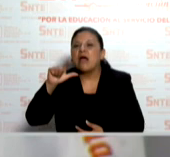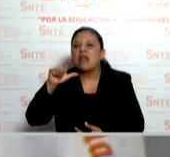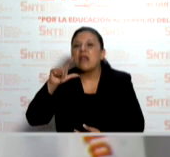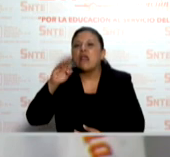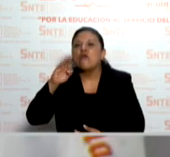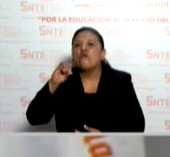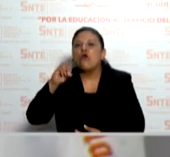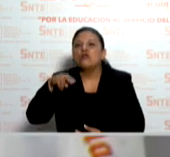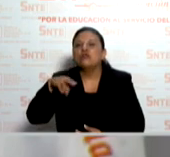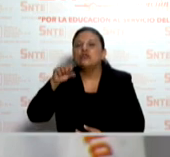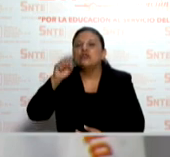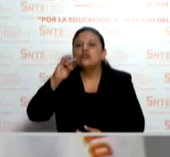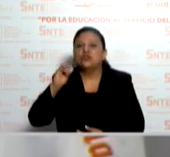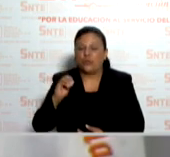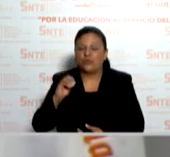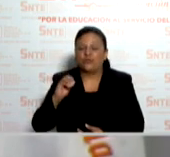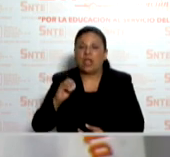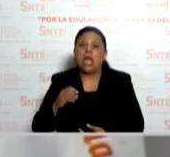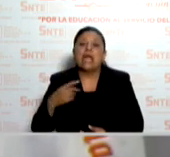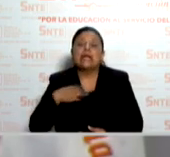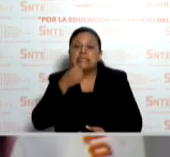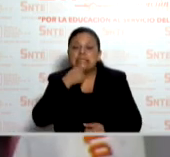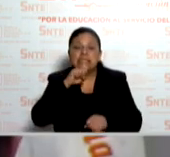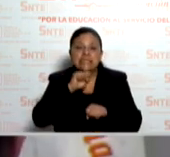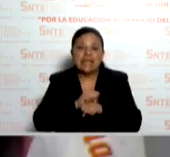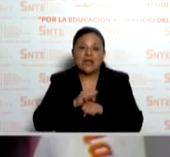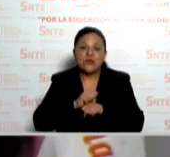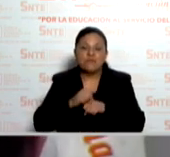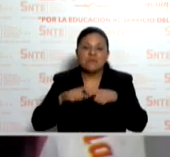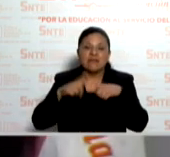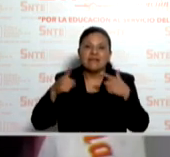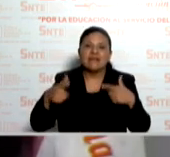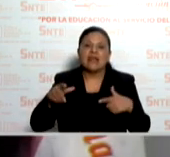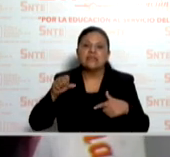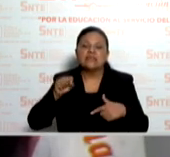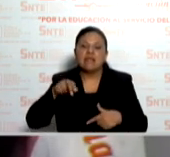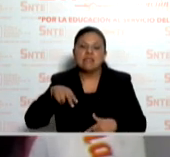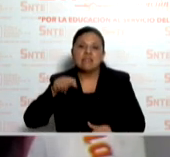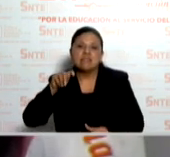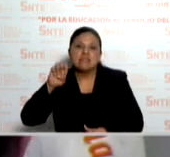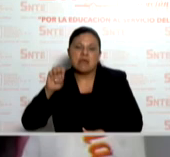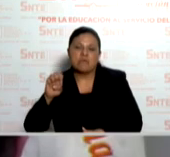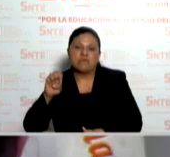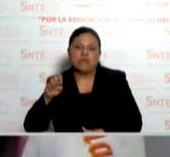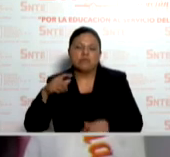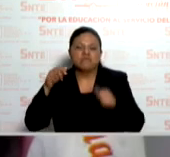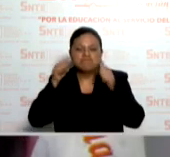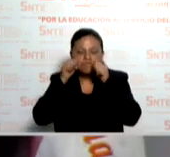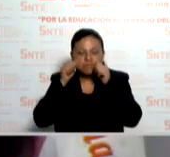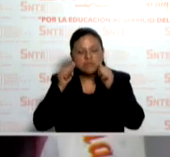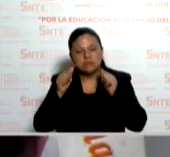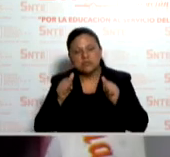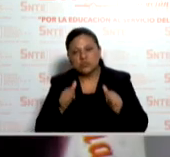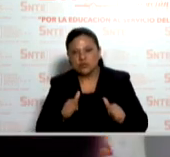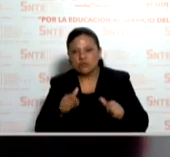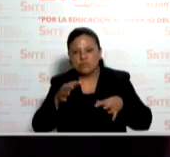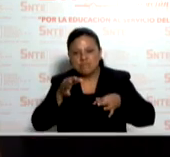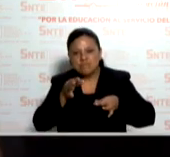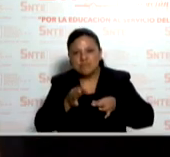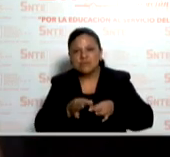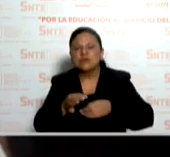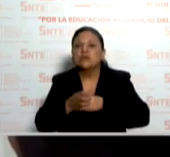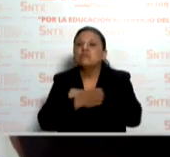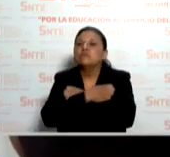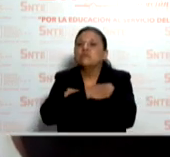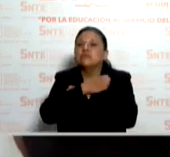Cepeda Salas, secretario general del CENTE, por su dedicación y compromiso con la educación,